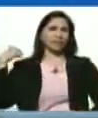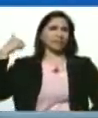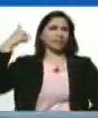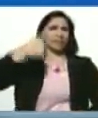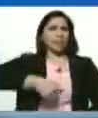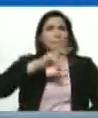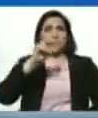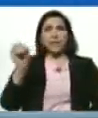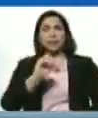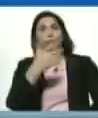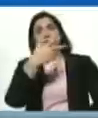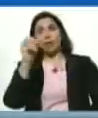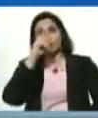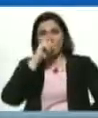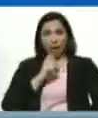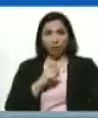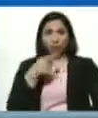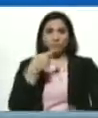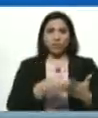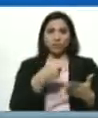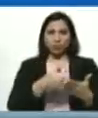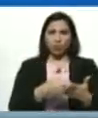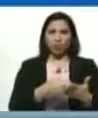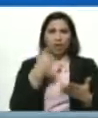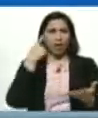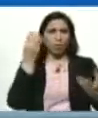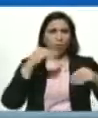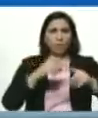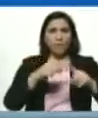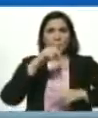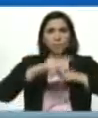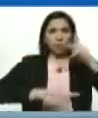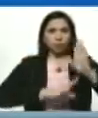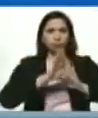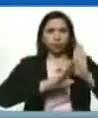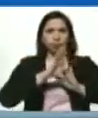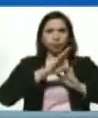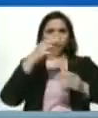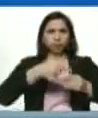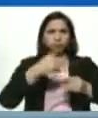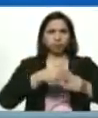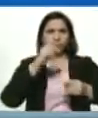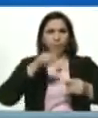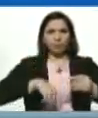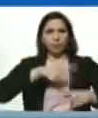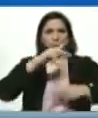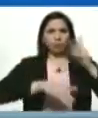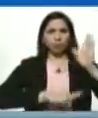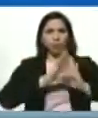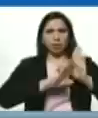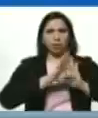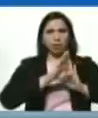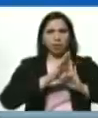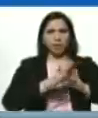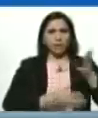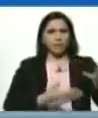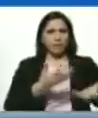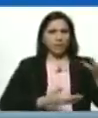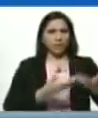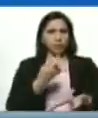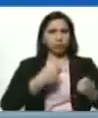30 años inversiones para producir petróleo para producir gas para intercambiar